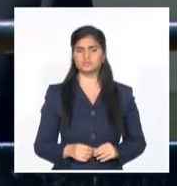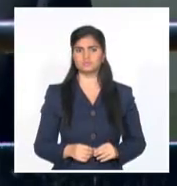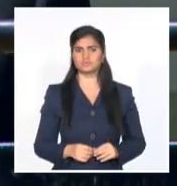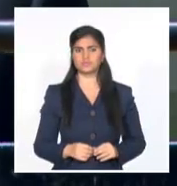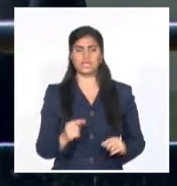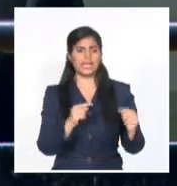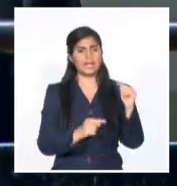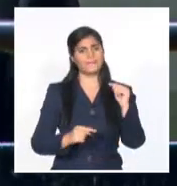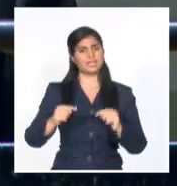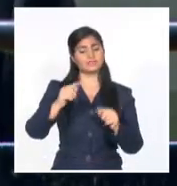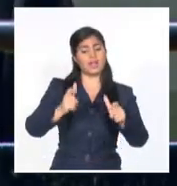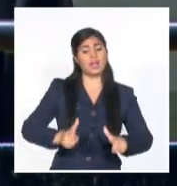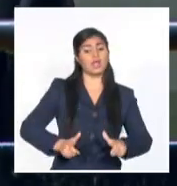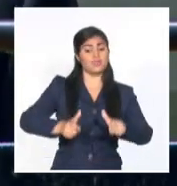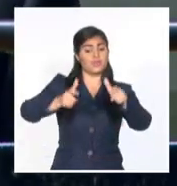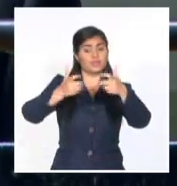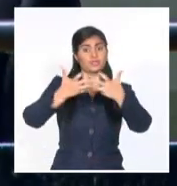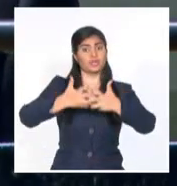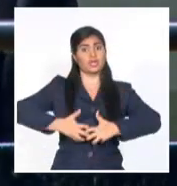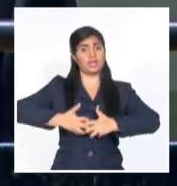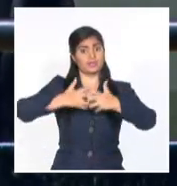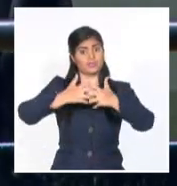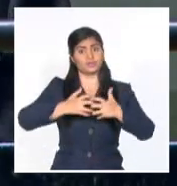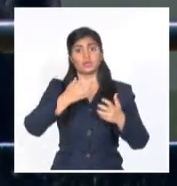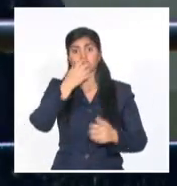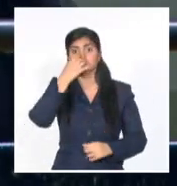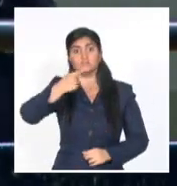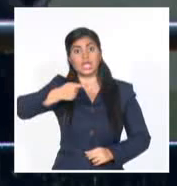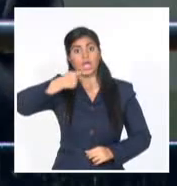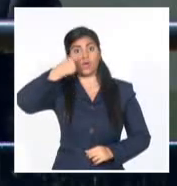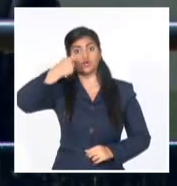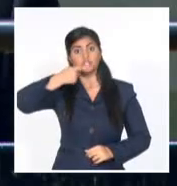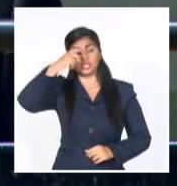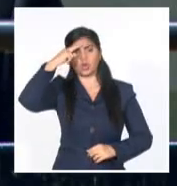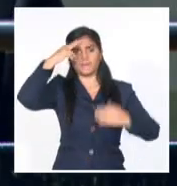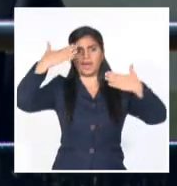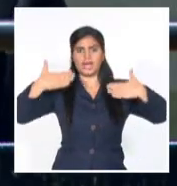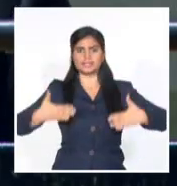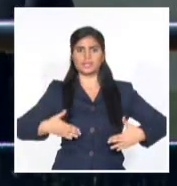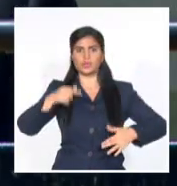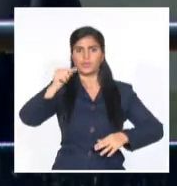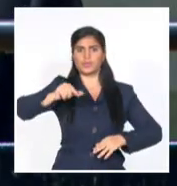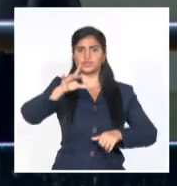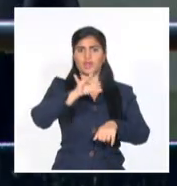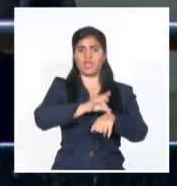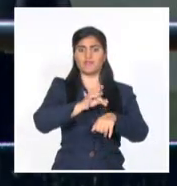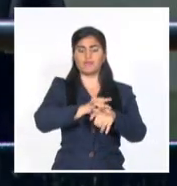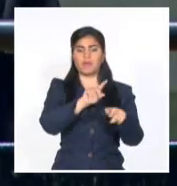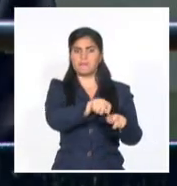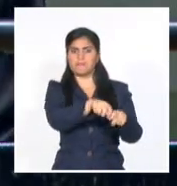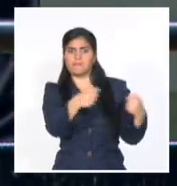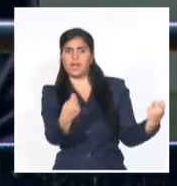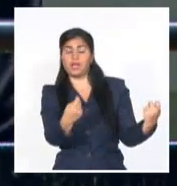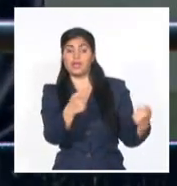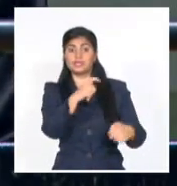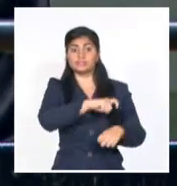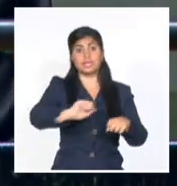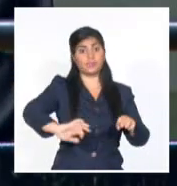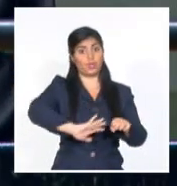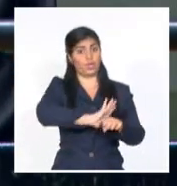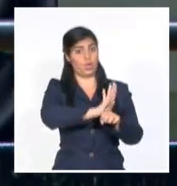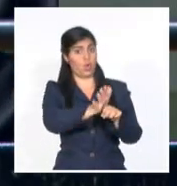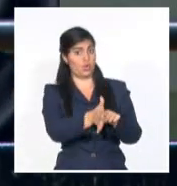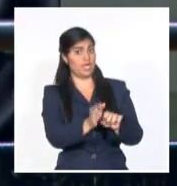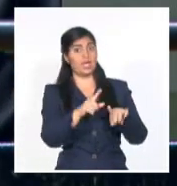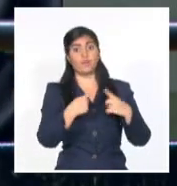principal planta productora de oxígeno medicinal en el pico de casos de COVID en